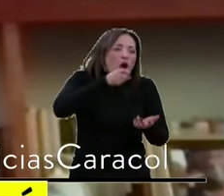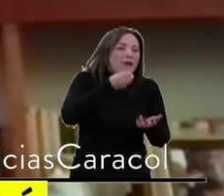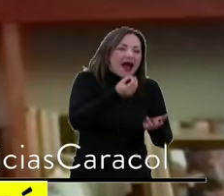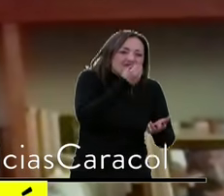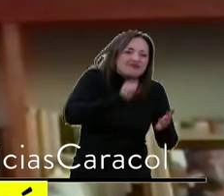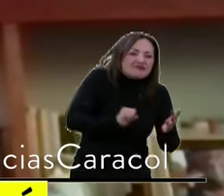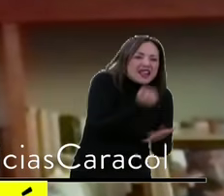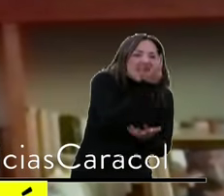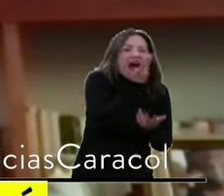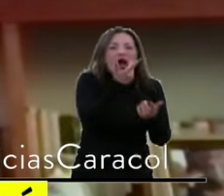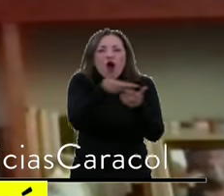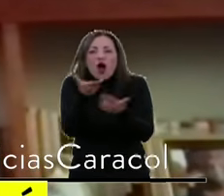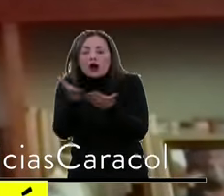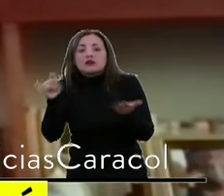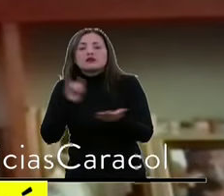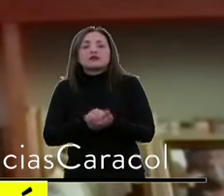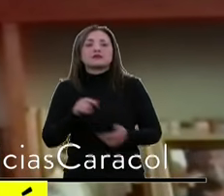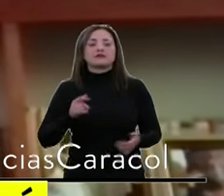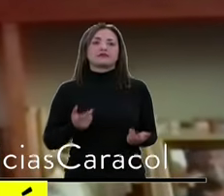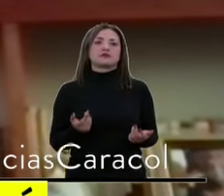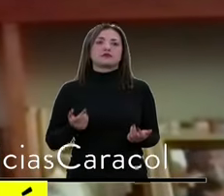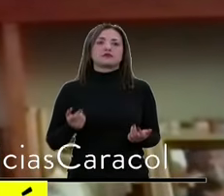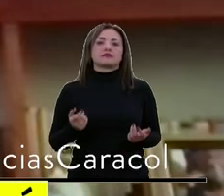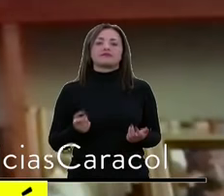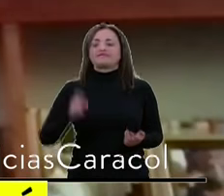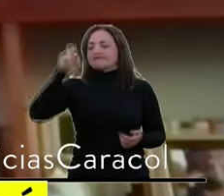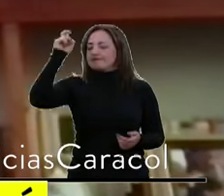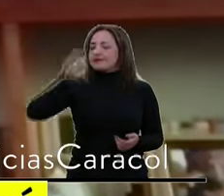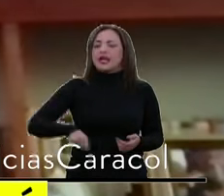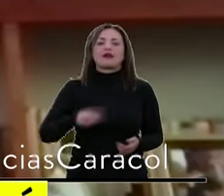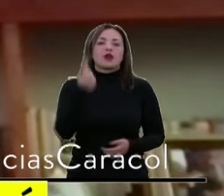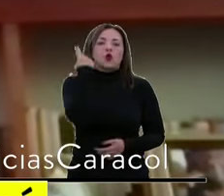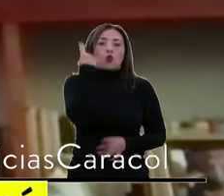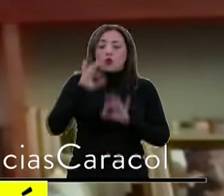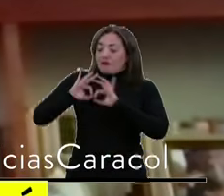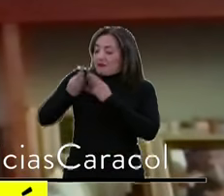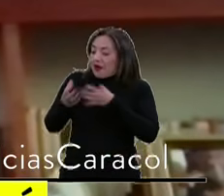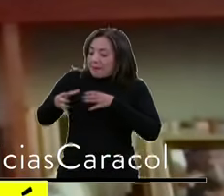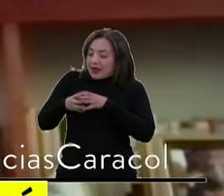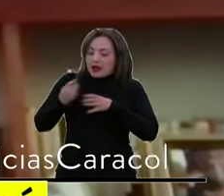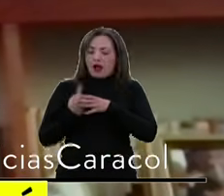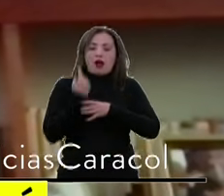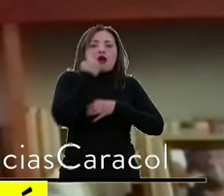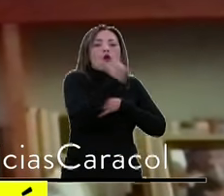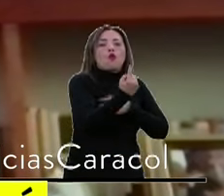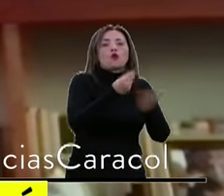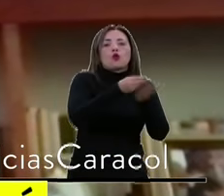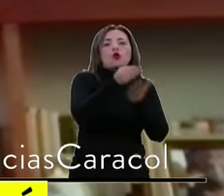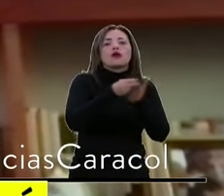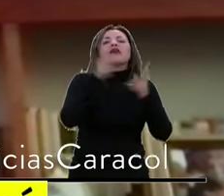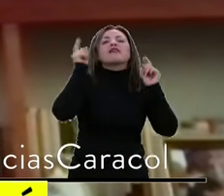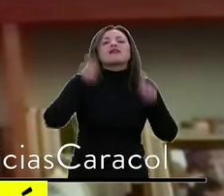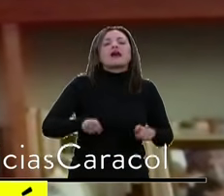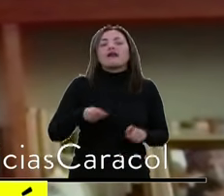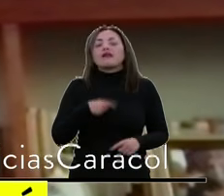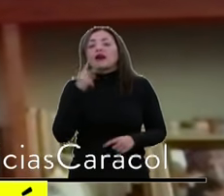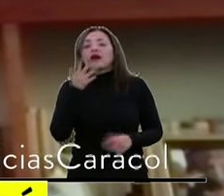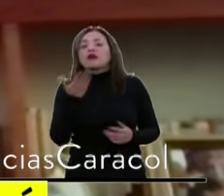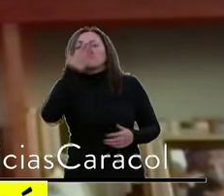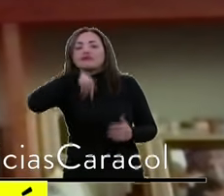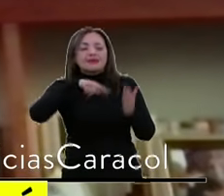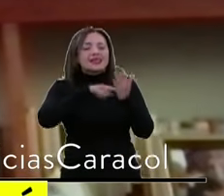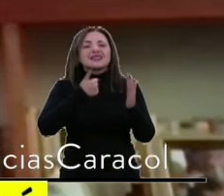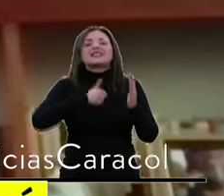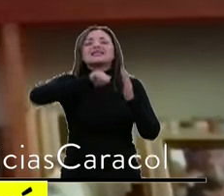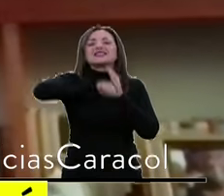es decir de mercado debo ir solo una persona por núcleo familiar y debo observar el pico y cédula qué